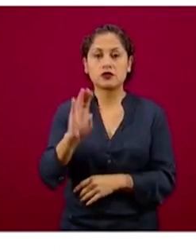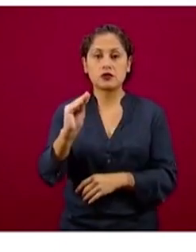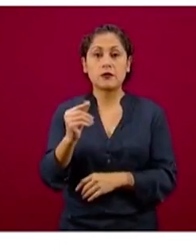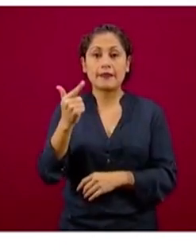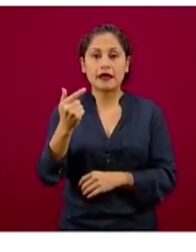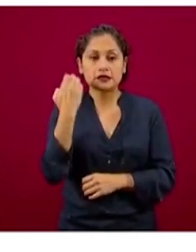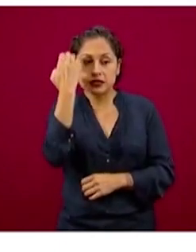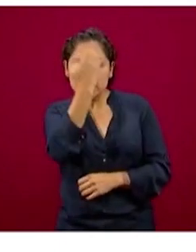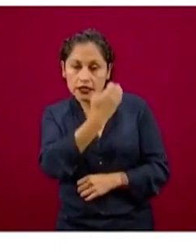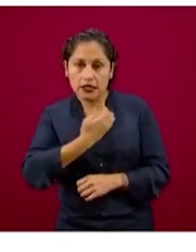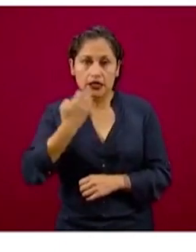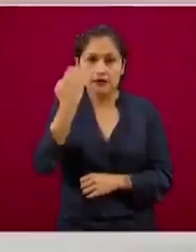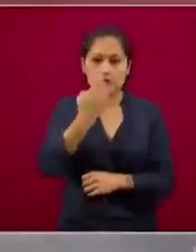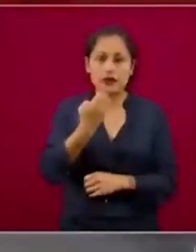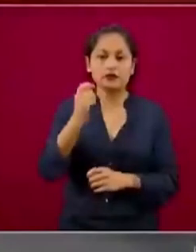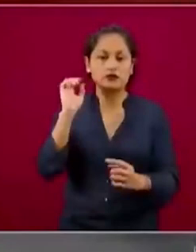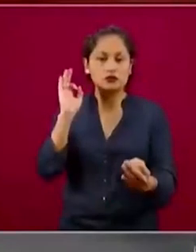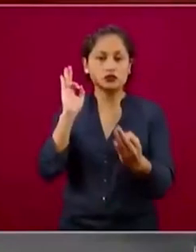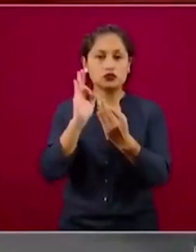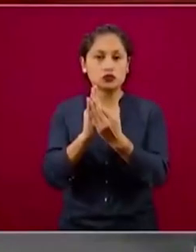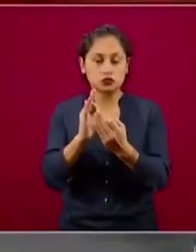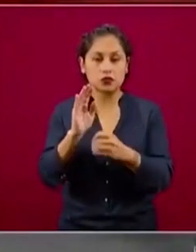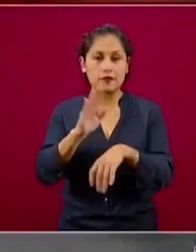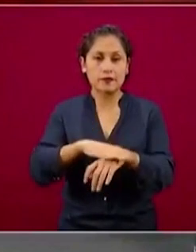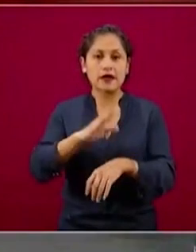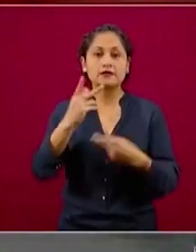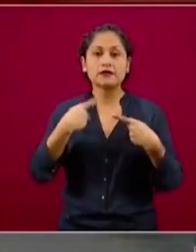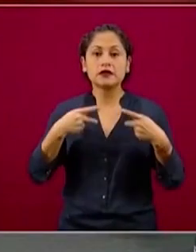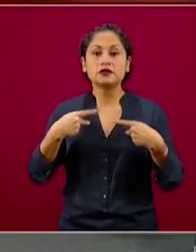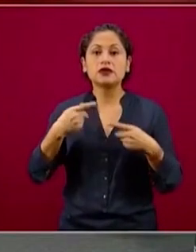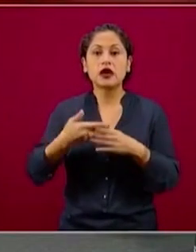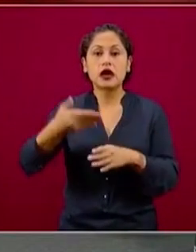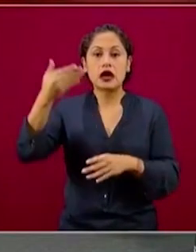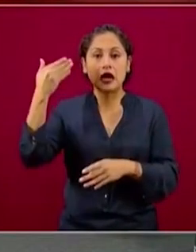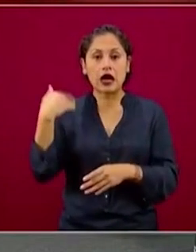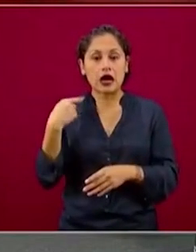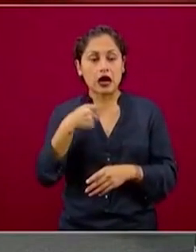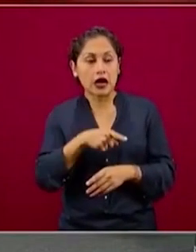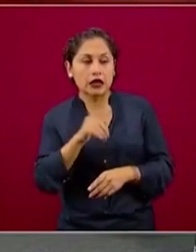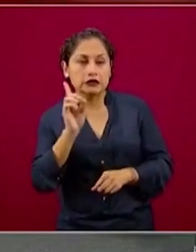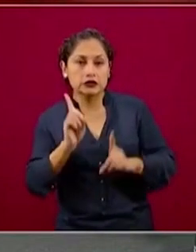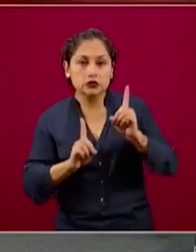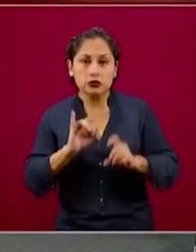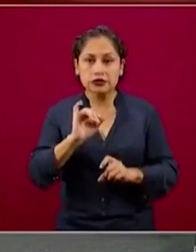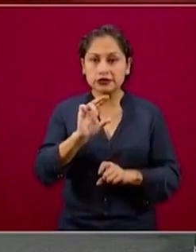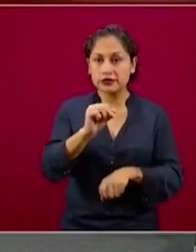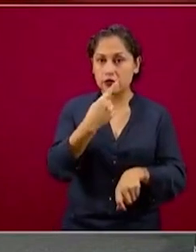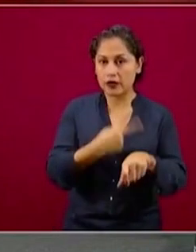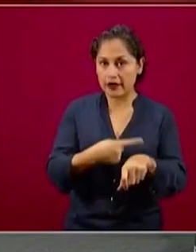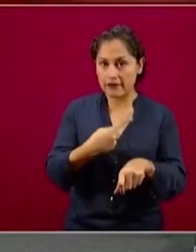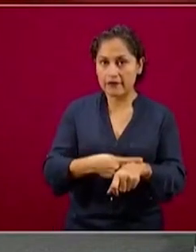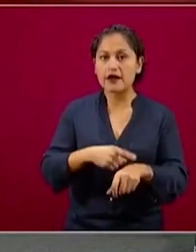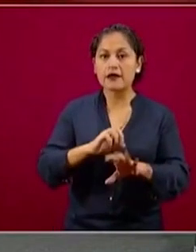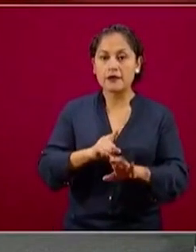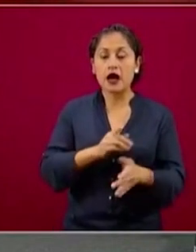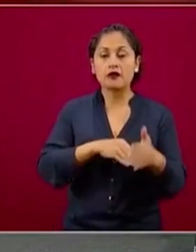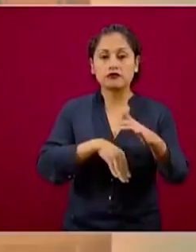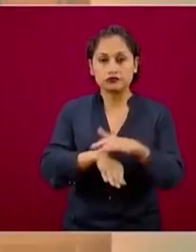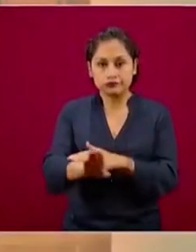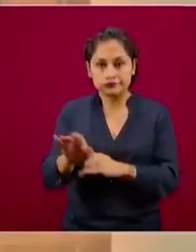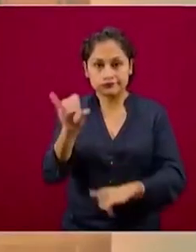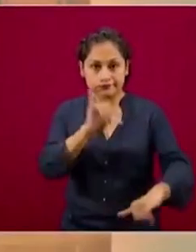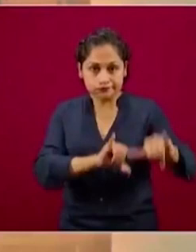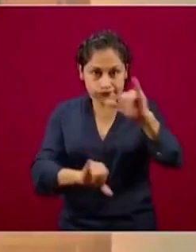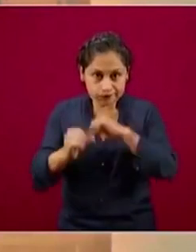personas estudiar es decir que en algún momento fueron clasificadas como casos sospechosos de la enfermedad y por lo tanto ingresaron a un